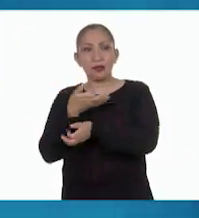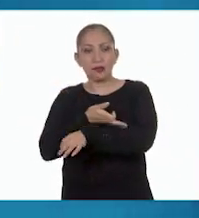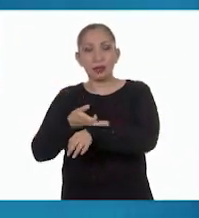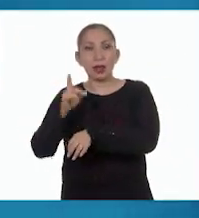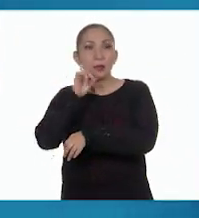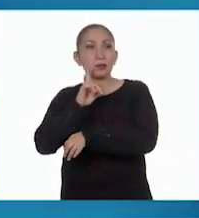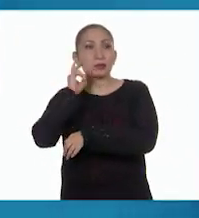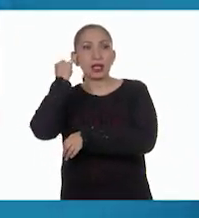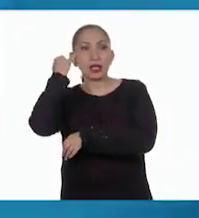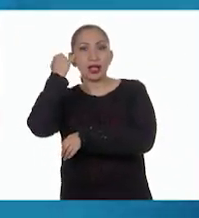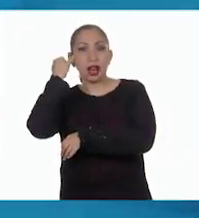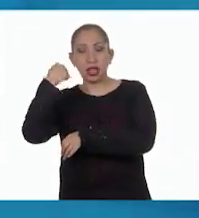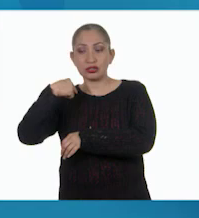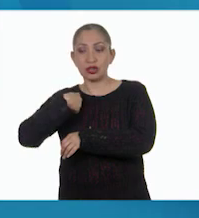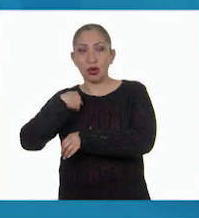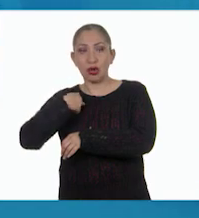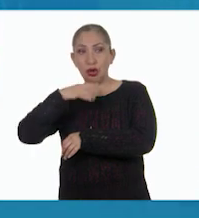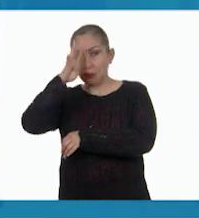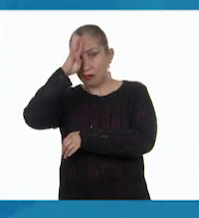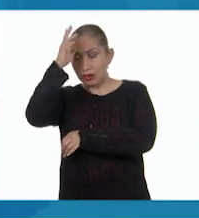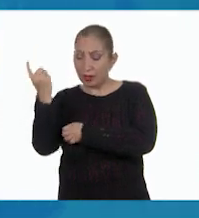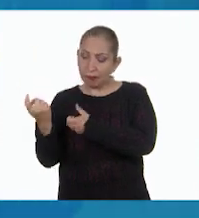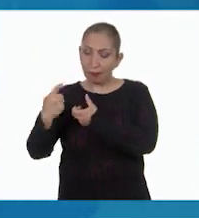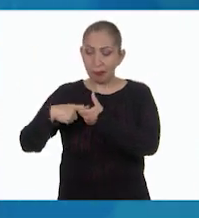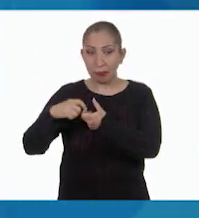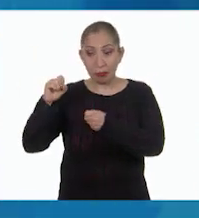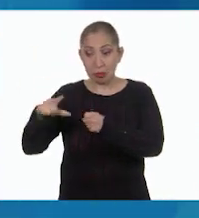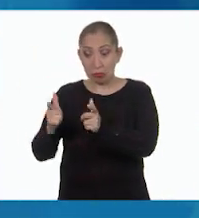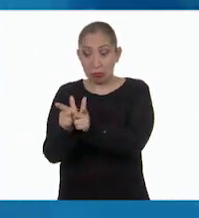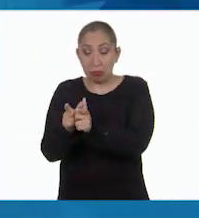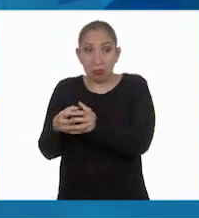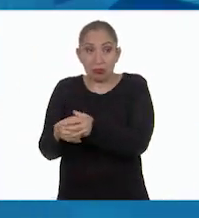una india convirtiéndome en un maya más.